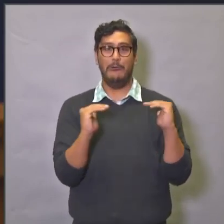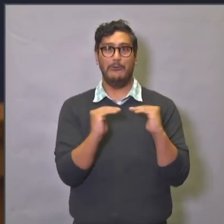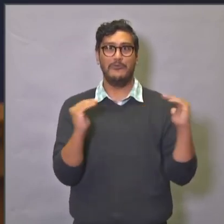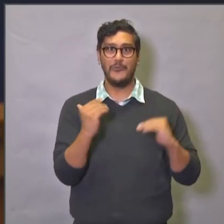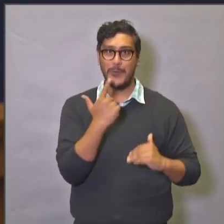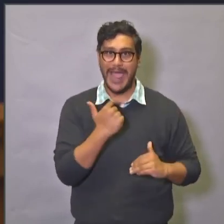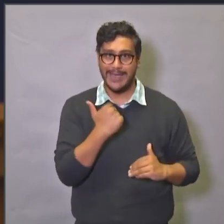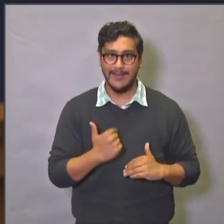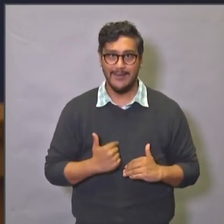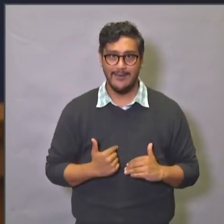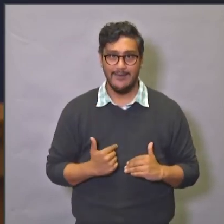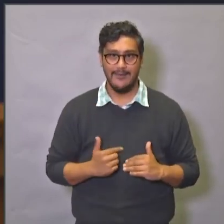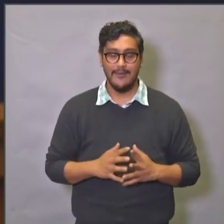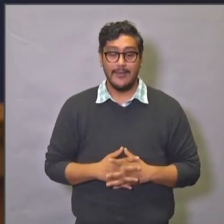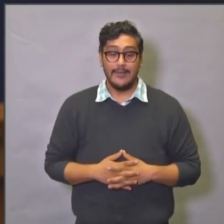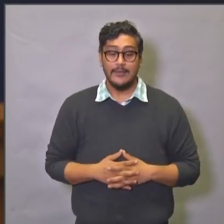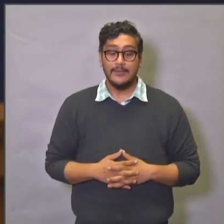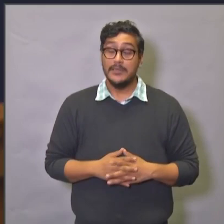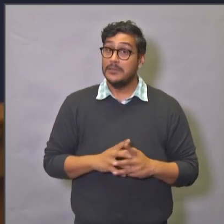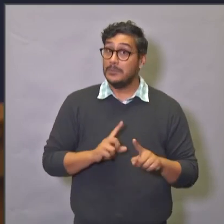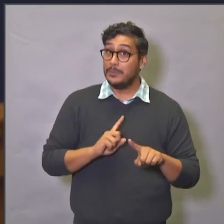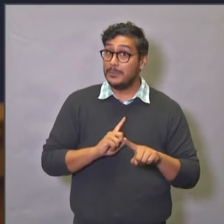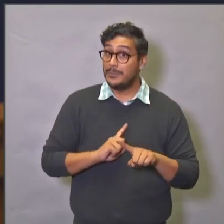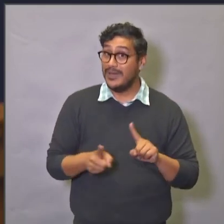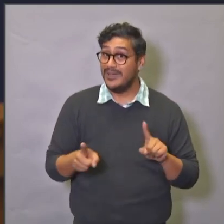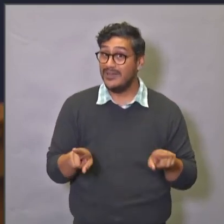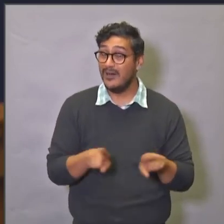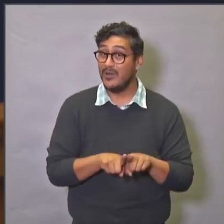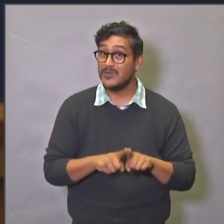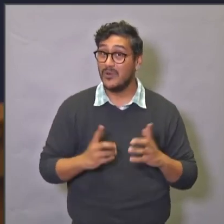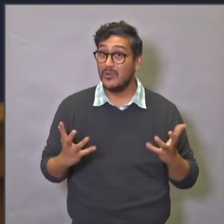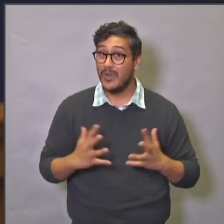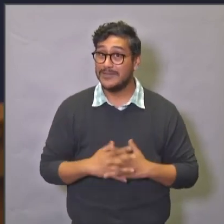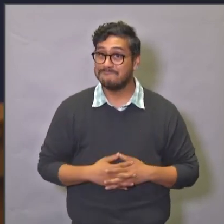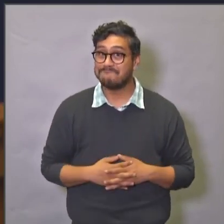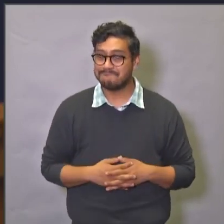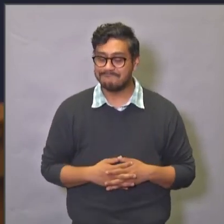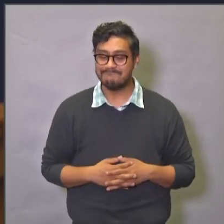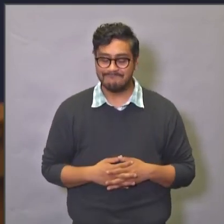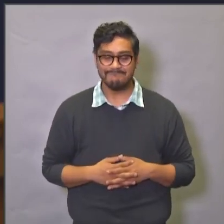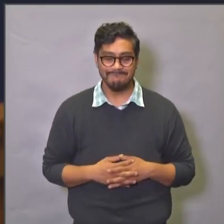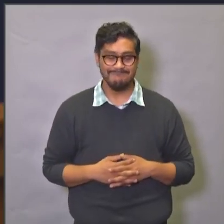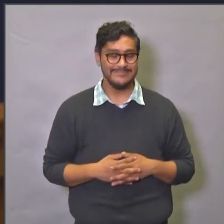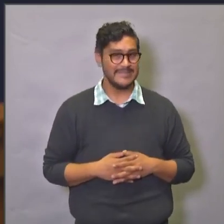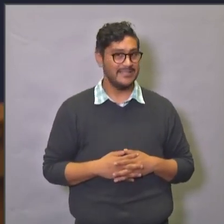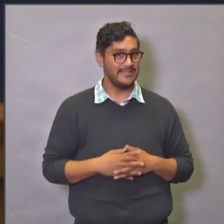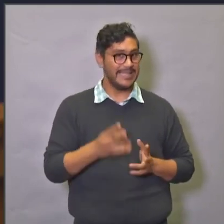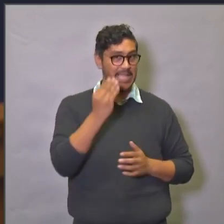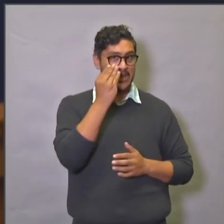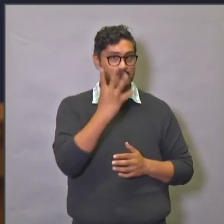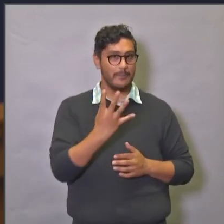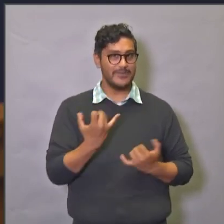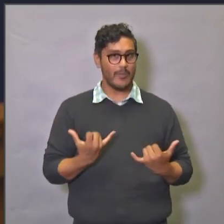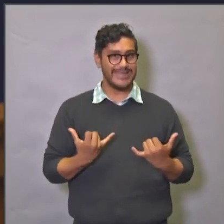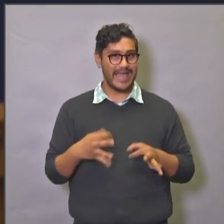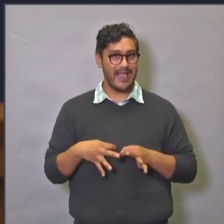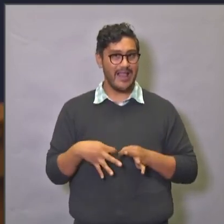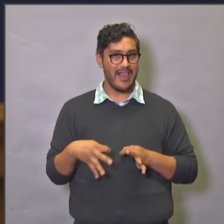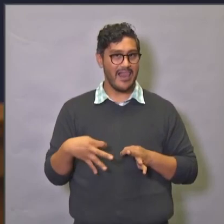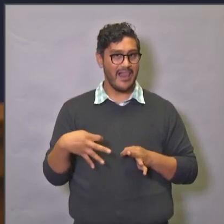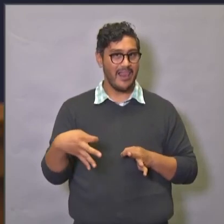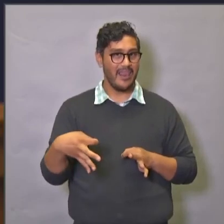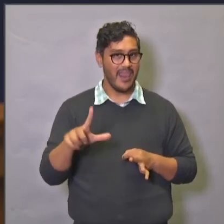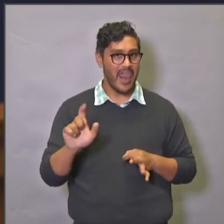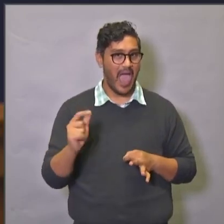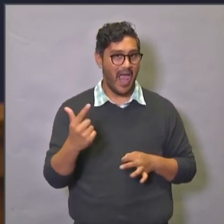rojo. Pero lo que estábamos viendo también es que hay un retraso en los datos que está viendo el Estado. Así que